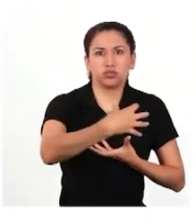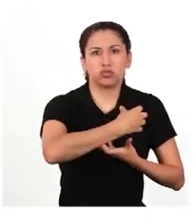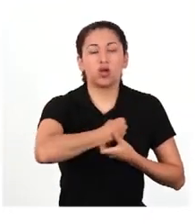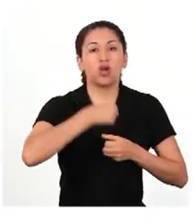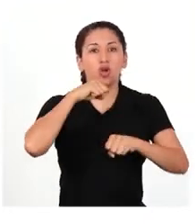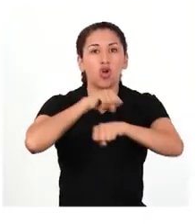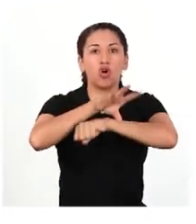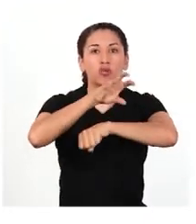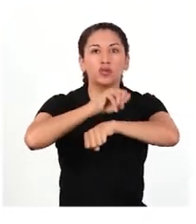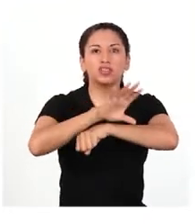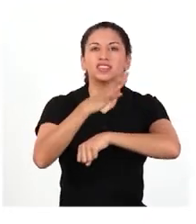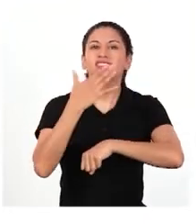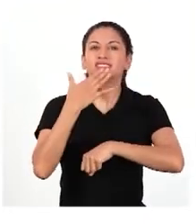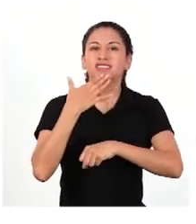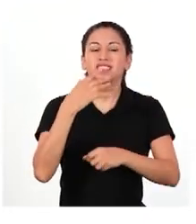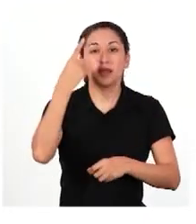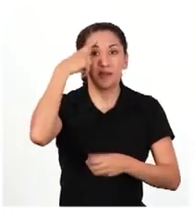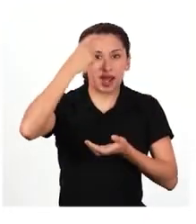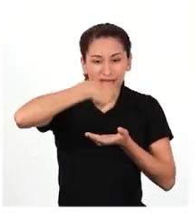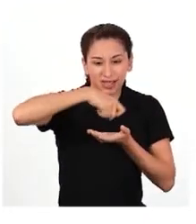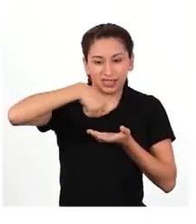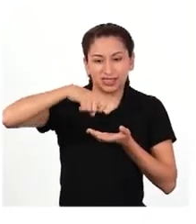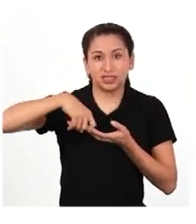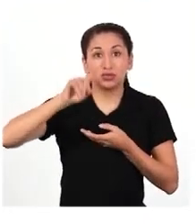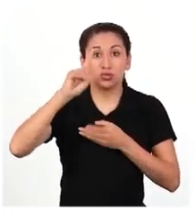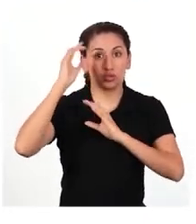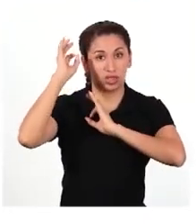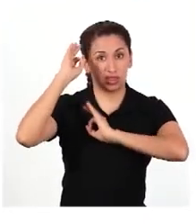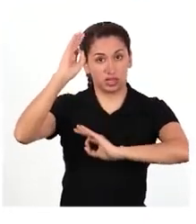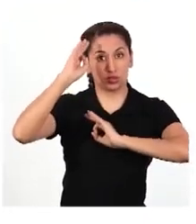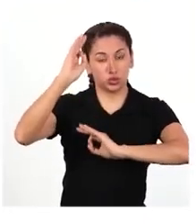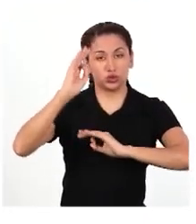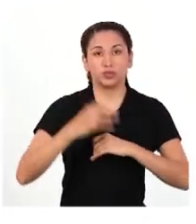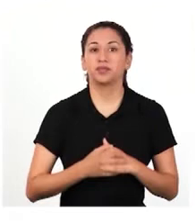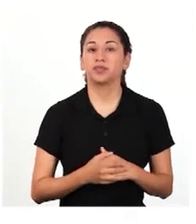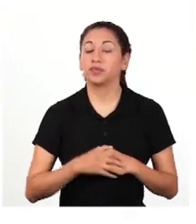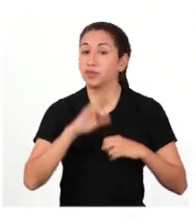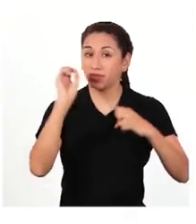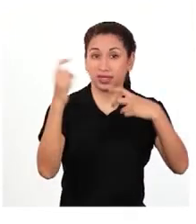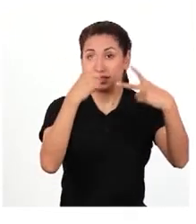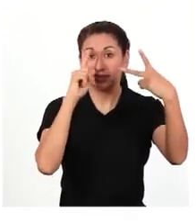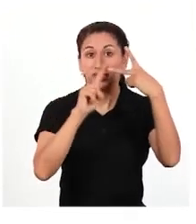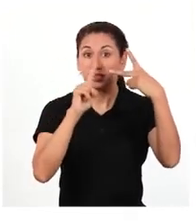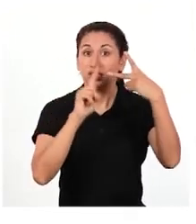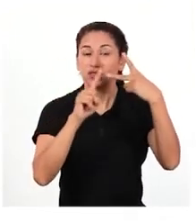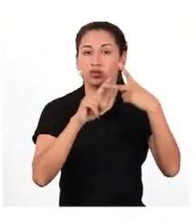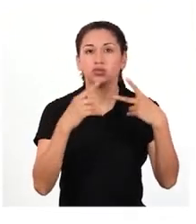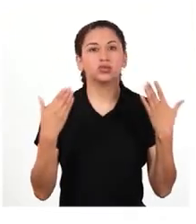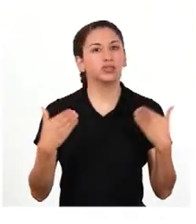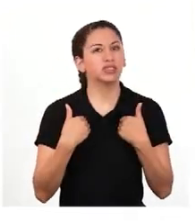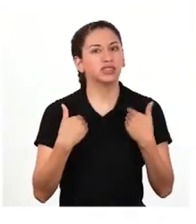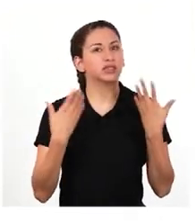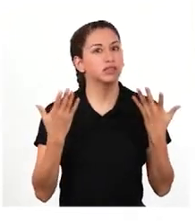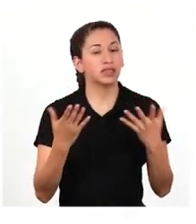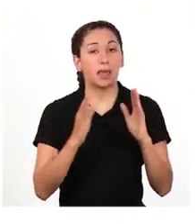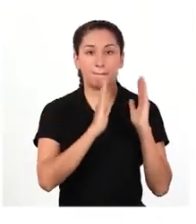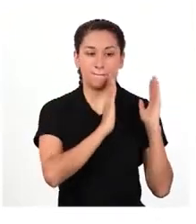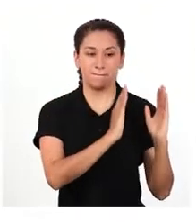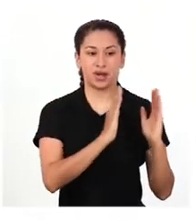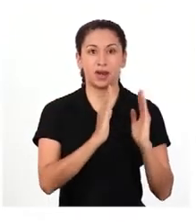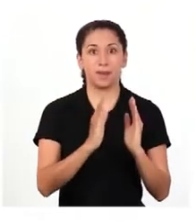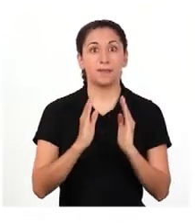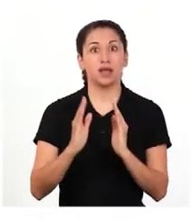ha recogido las recomendaciones brindadas para escribir un discurso. El segundo